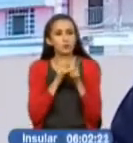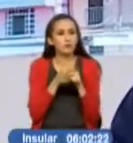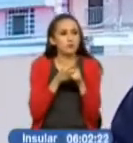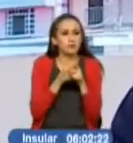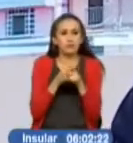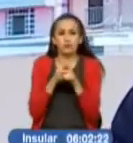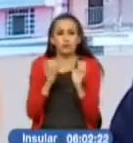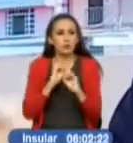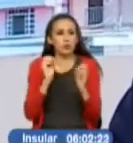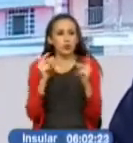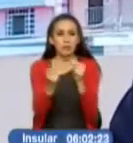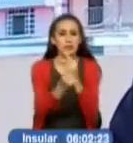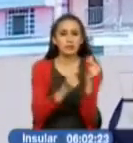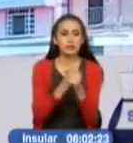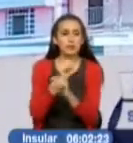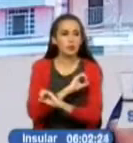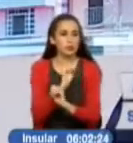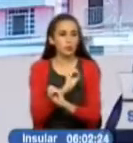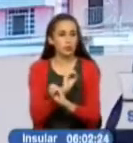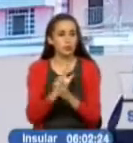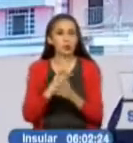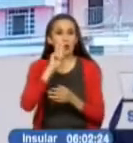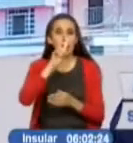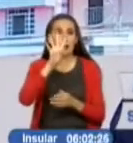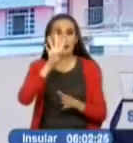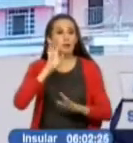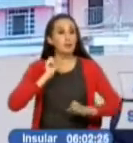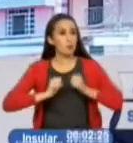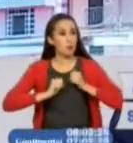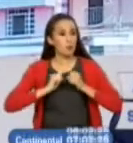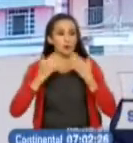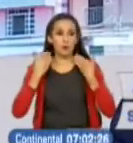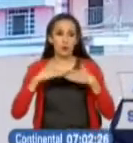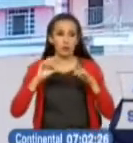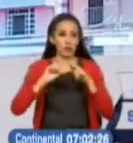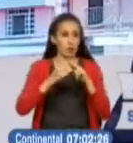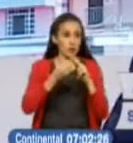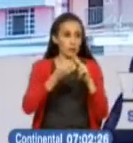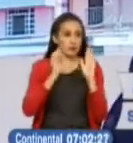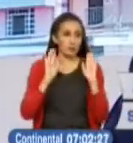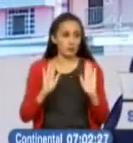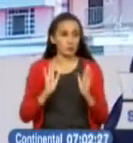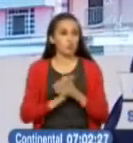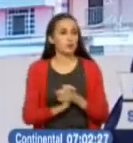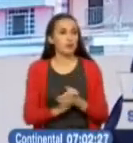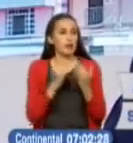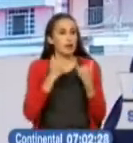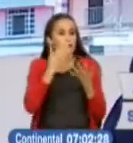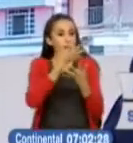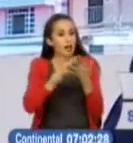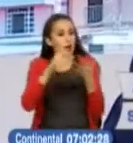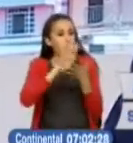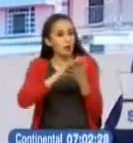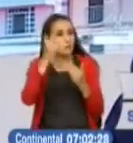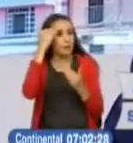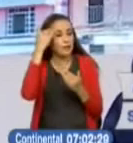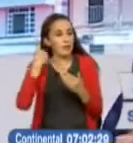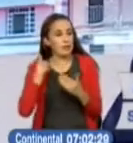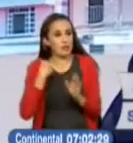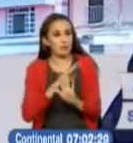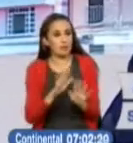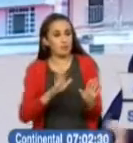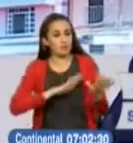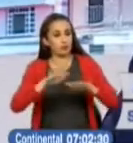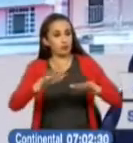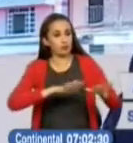tiempo estrecho. Nosotros comenzamos esta administración el 24 de mayo y el 24 de mayo teníamos ya un cronograma establecido.